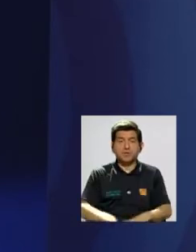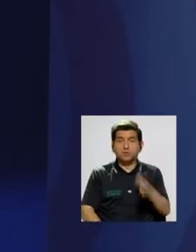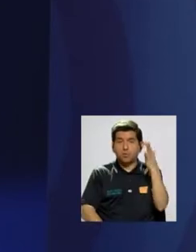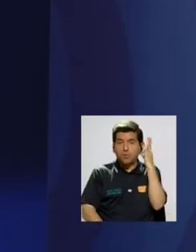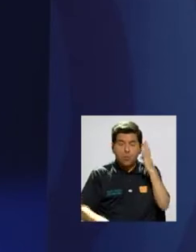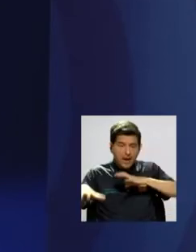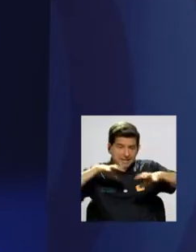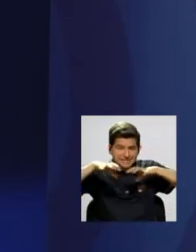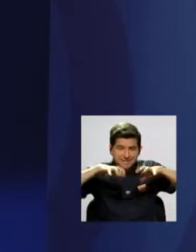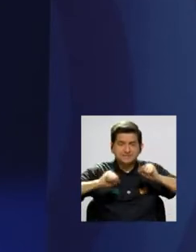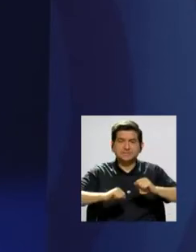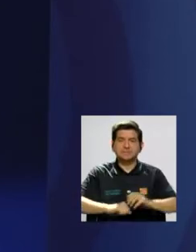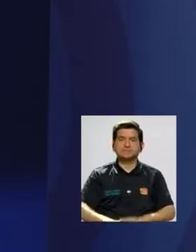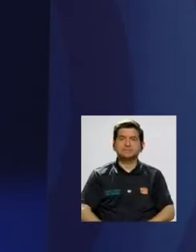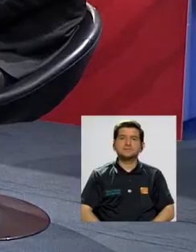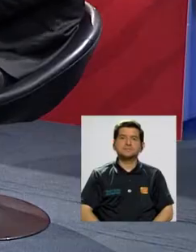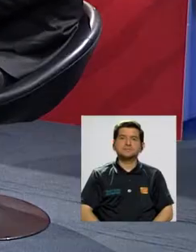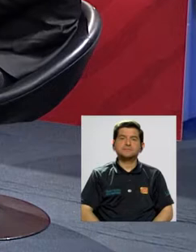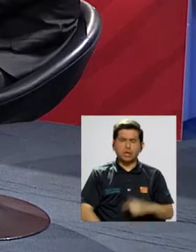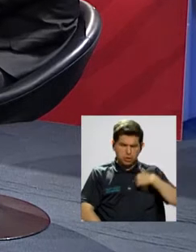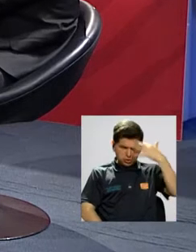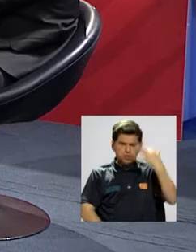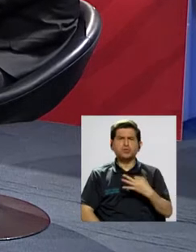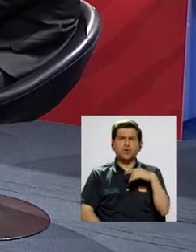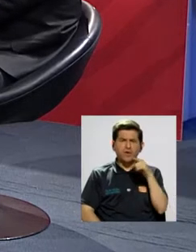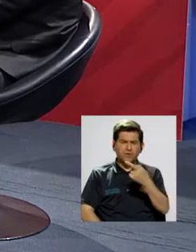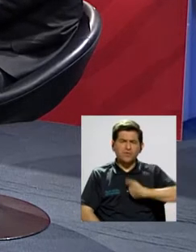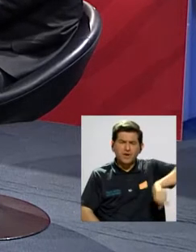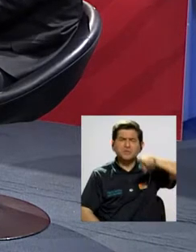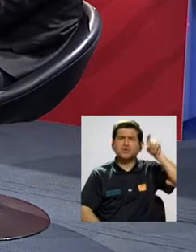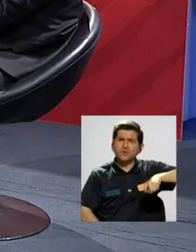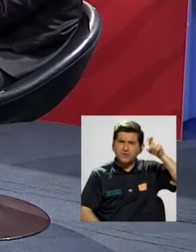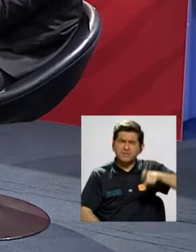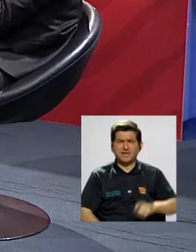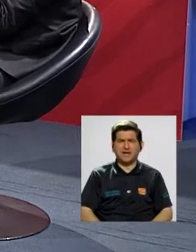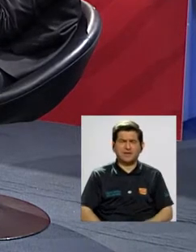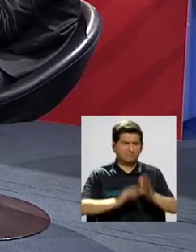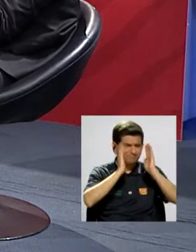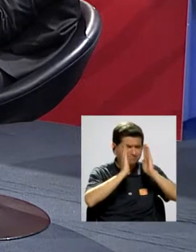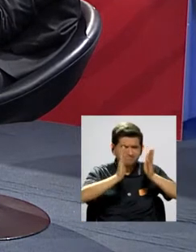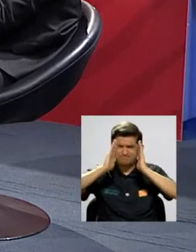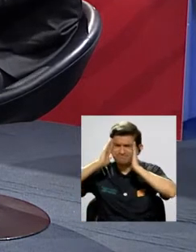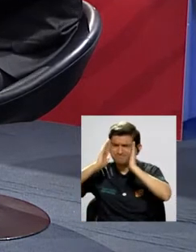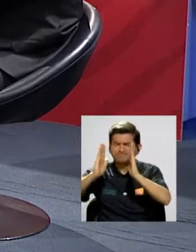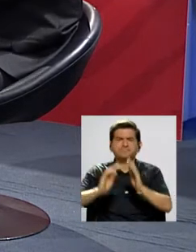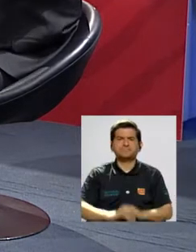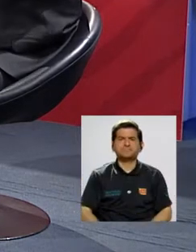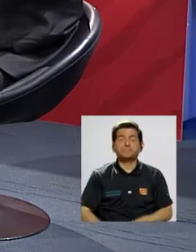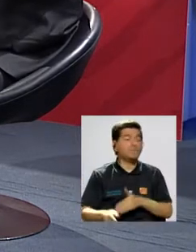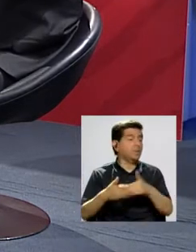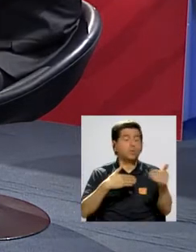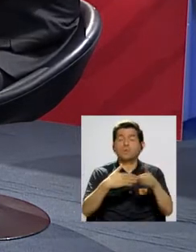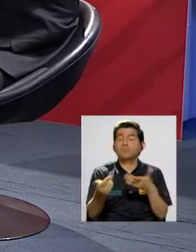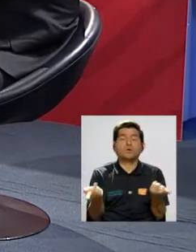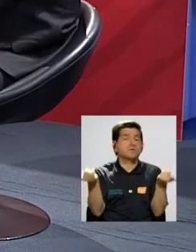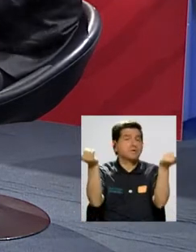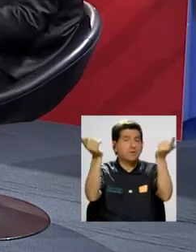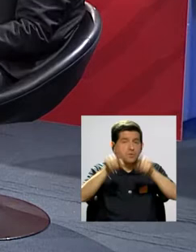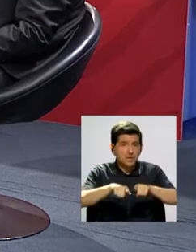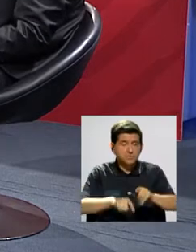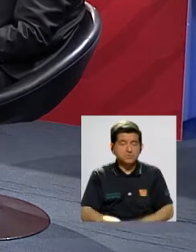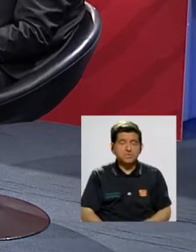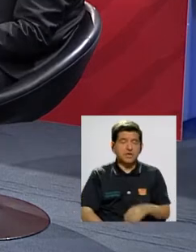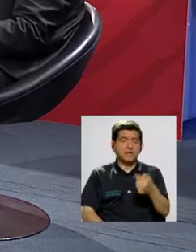Acción. ¿Sí? Y a mí me parece que eso es lo que nosotros tenemos que ir llamando la atención. Porque pase lo que pase, dentro de